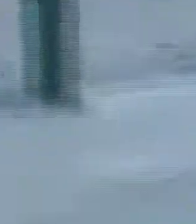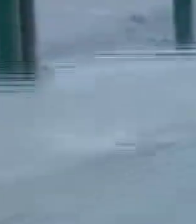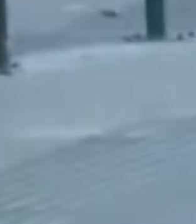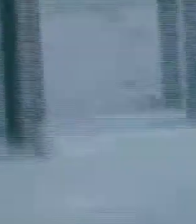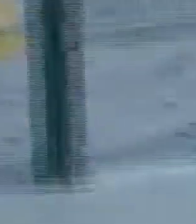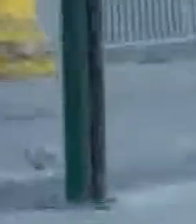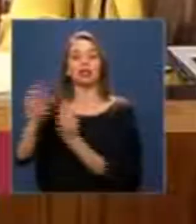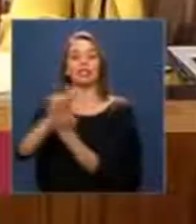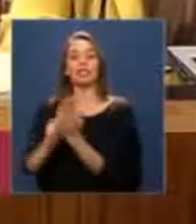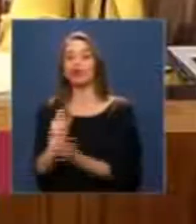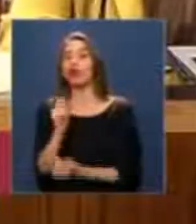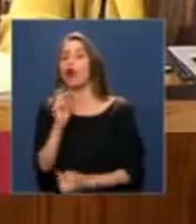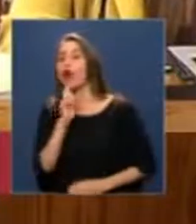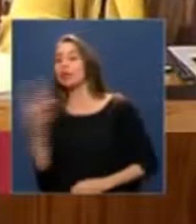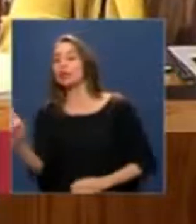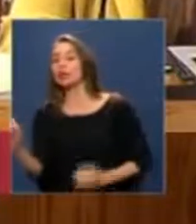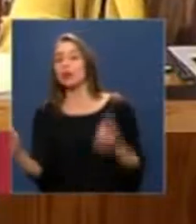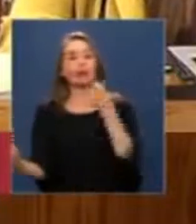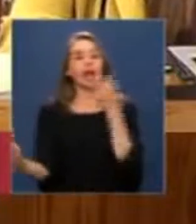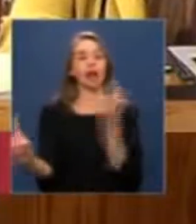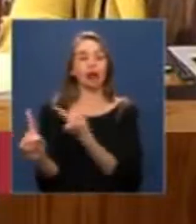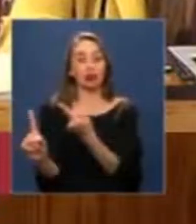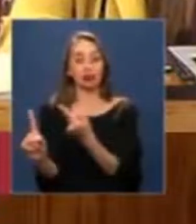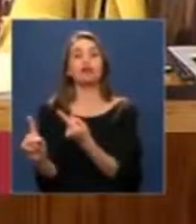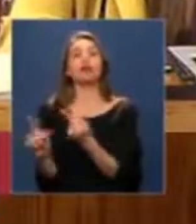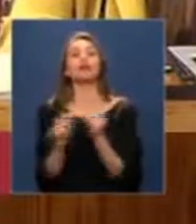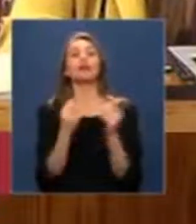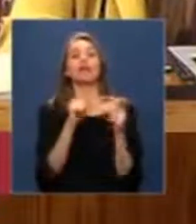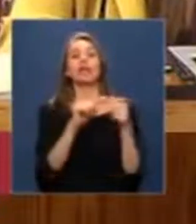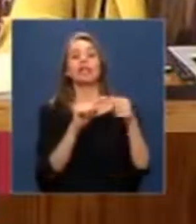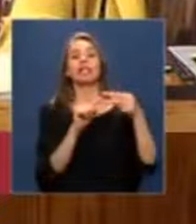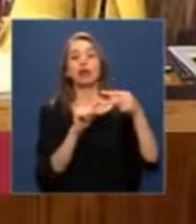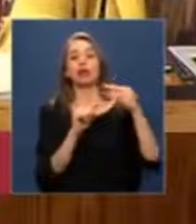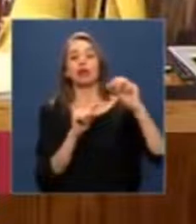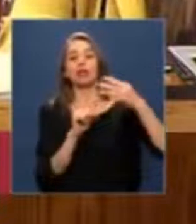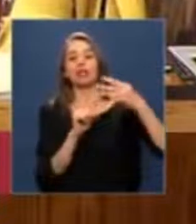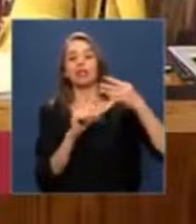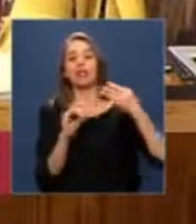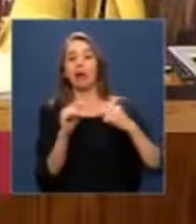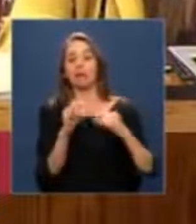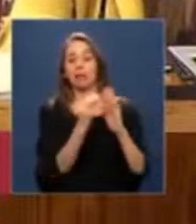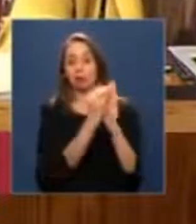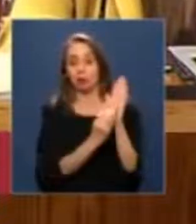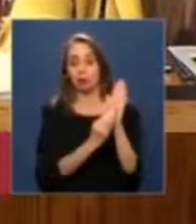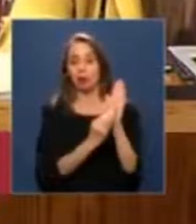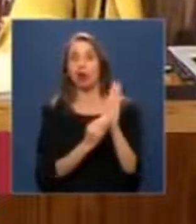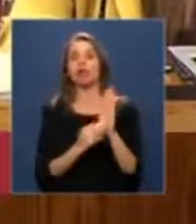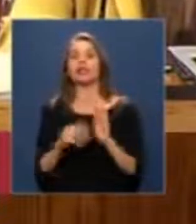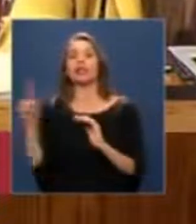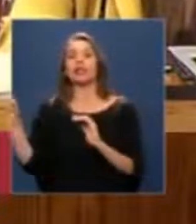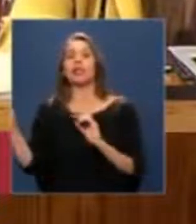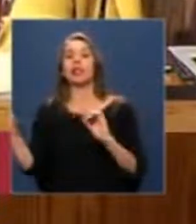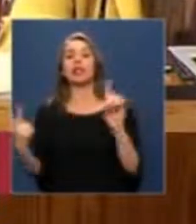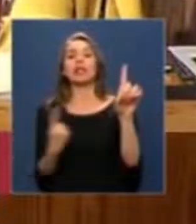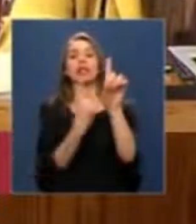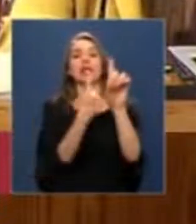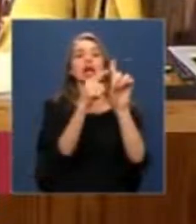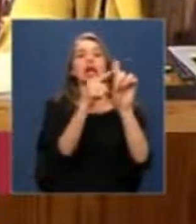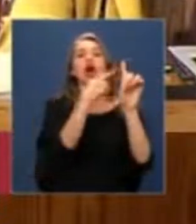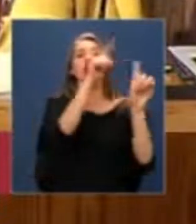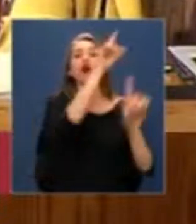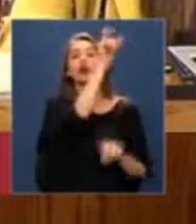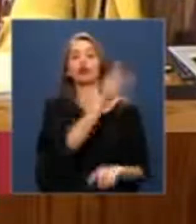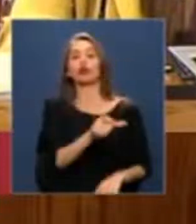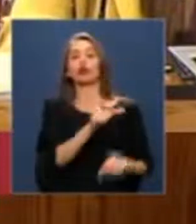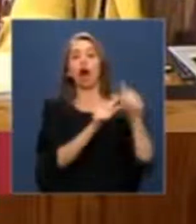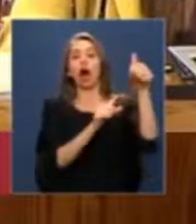su parte el abogado defensor del ministro del interior- gabriel zaliasnik comenzó su presentación criticando que nuevamente se pretenda